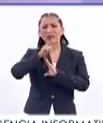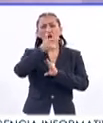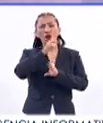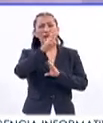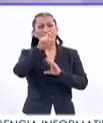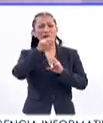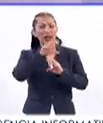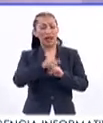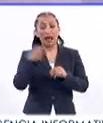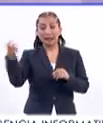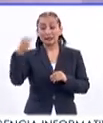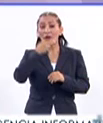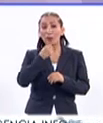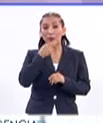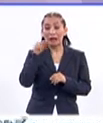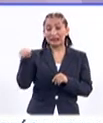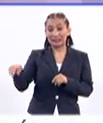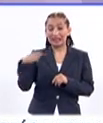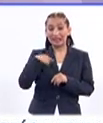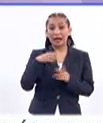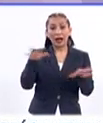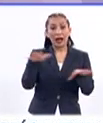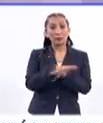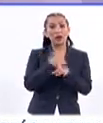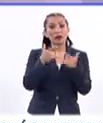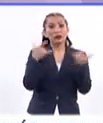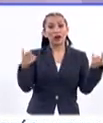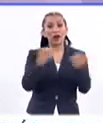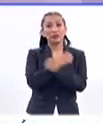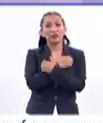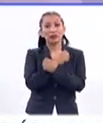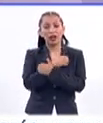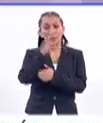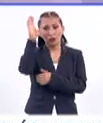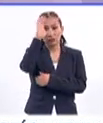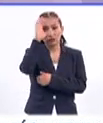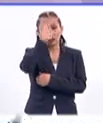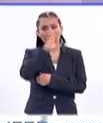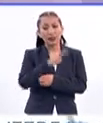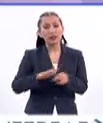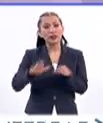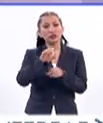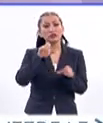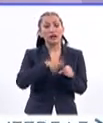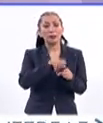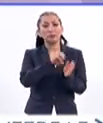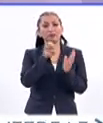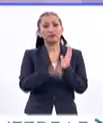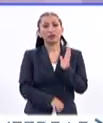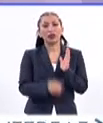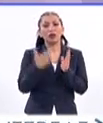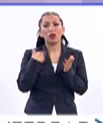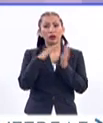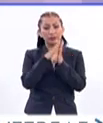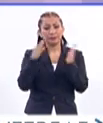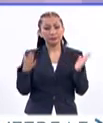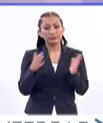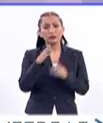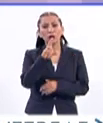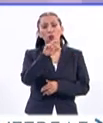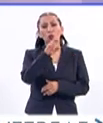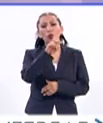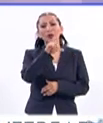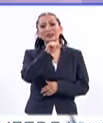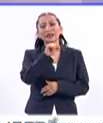Rivera. En fin, este hombre ha cambiado la historia de la educación y la cultura y la sociedad, como por ejemplo con libros como